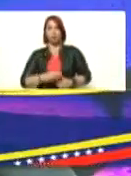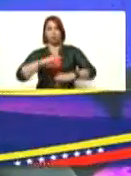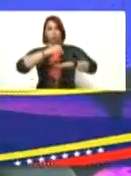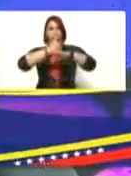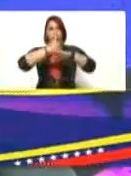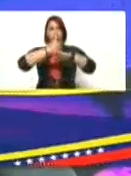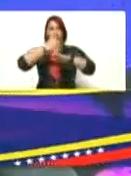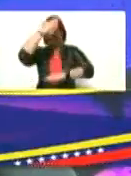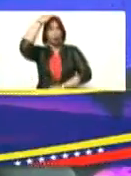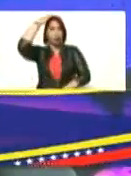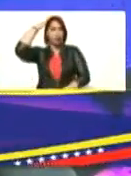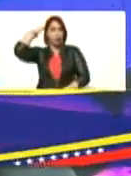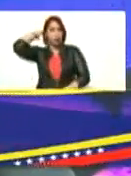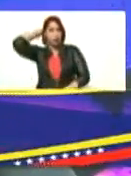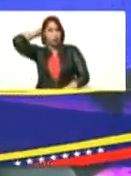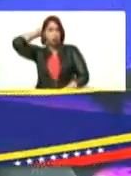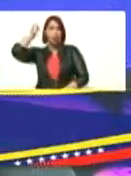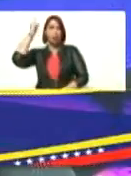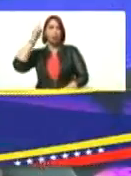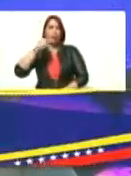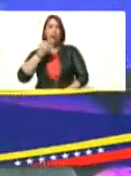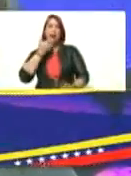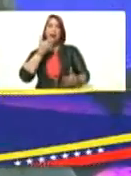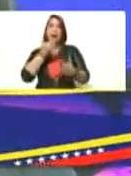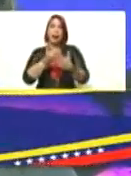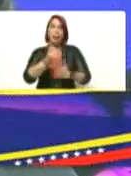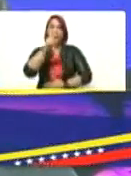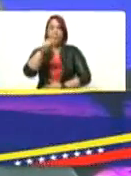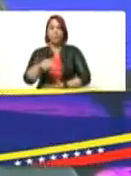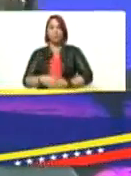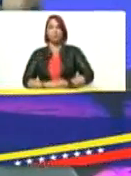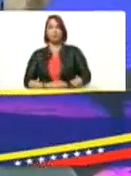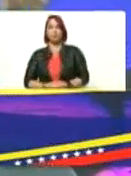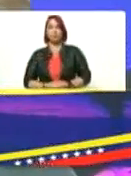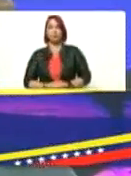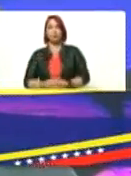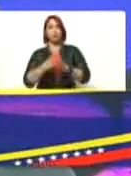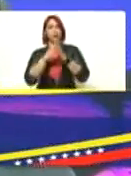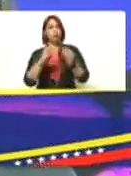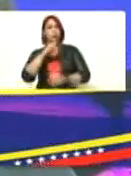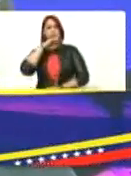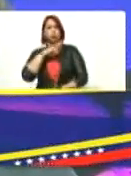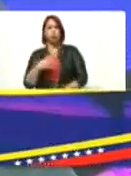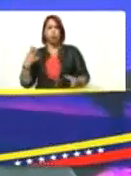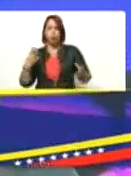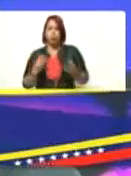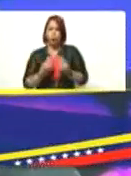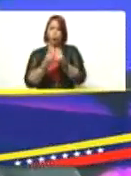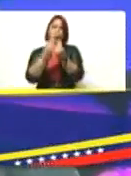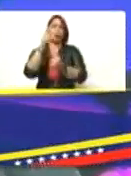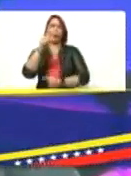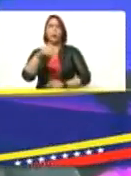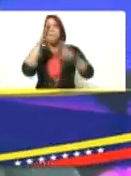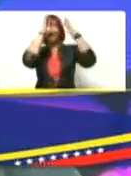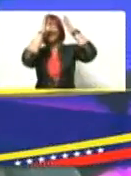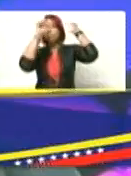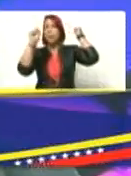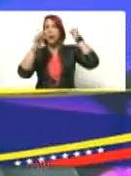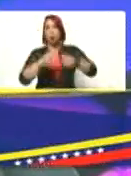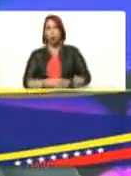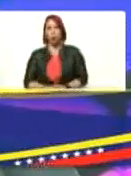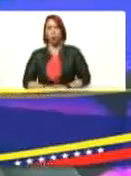Generalísimo. Agradeciendo a todos los historiadores que nos acompañan, el señor embajador de la República de